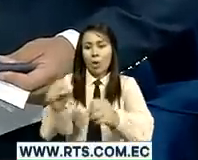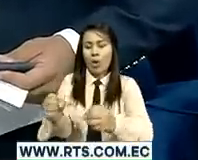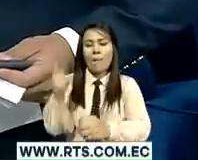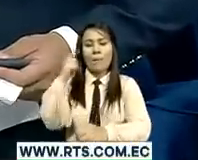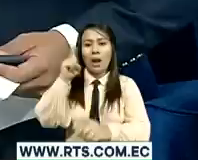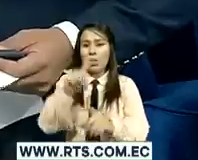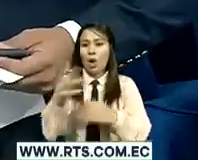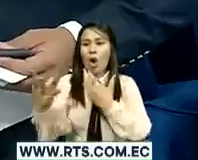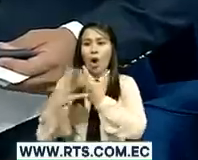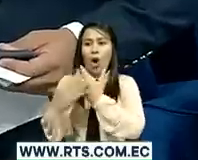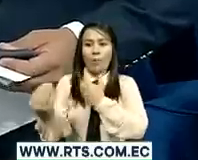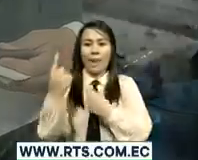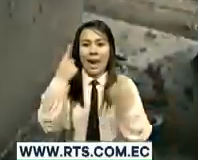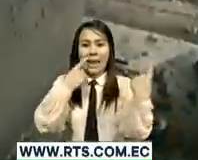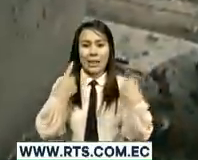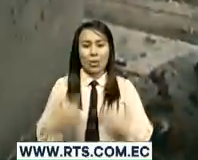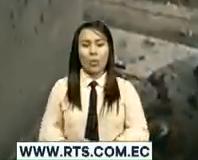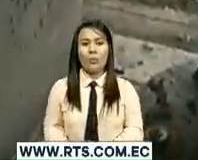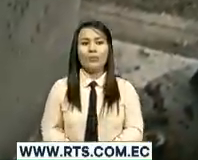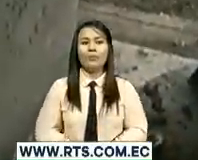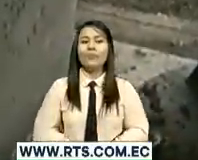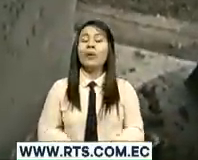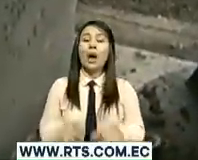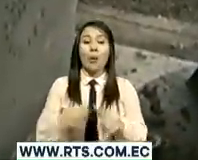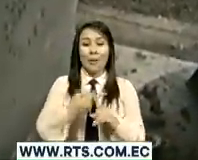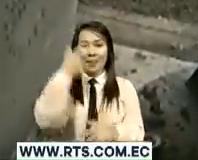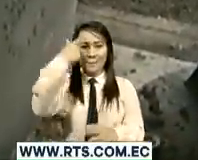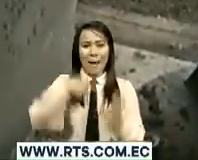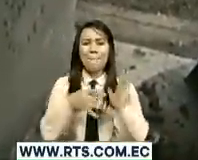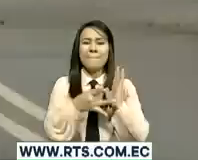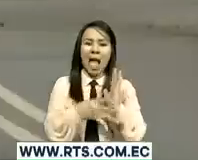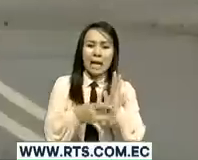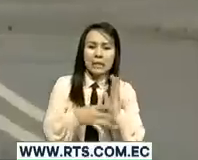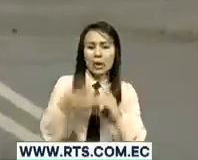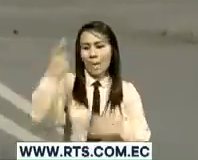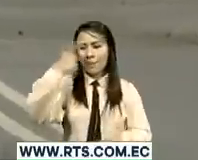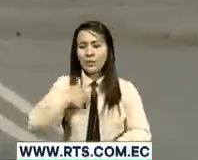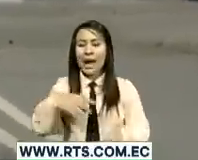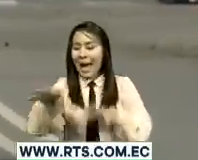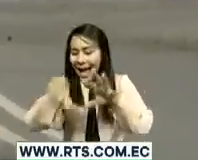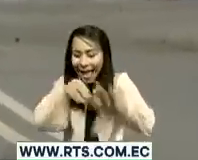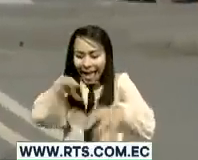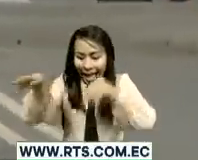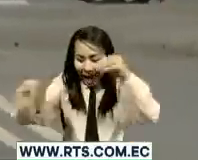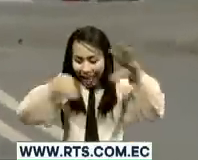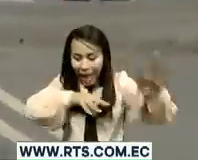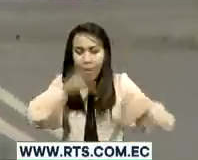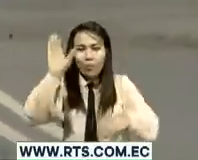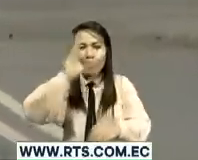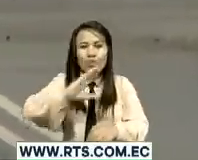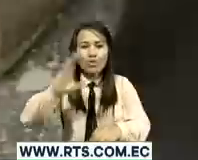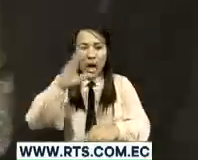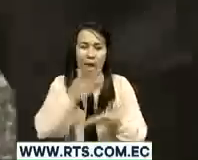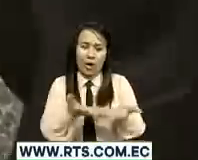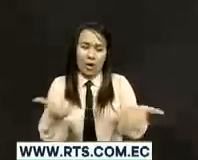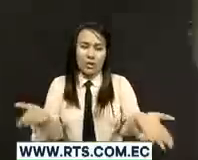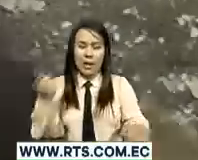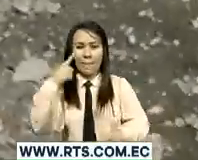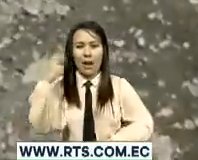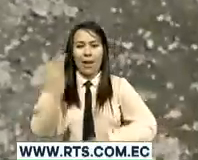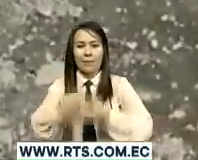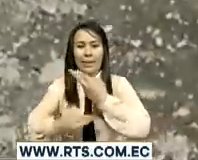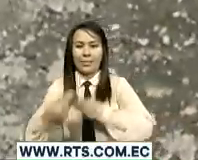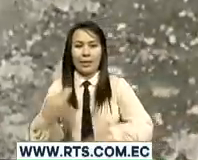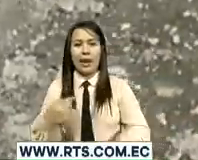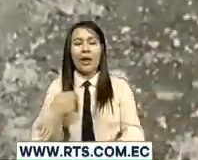tragedias. Veamos. Mientras hurgaban la basura de este tacho en el sector de Cristo del Consuelo, sur de Guayaquil, un reciclador se